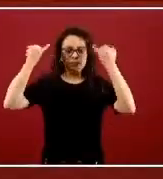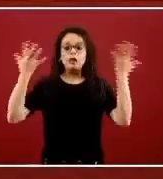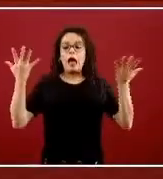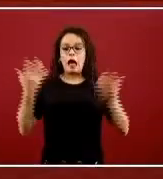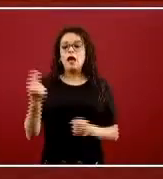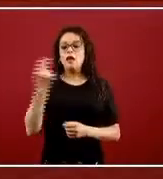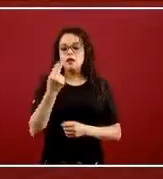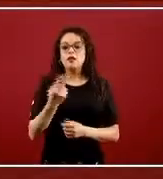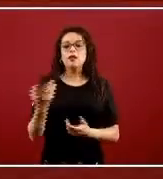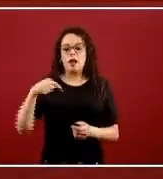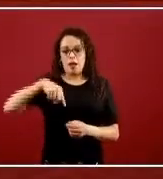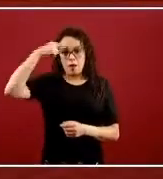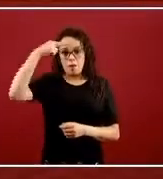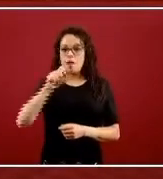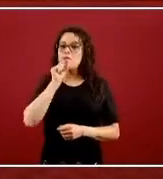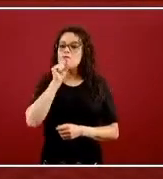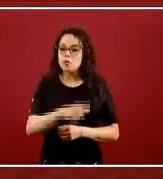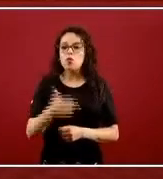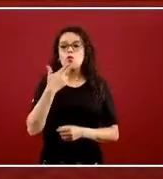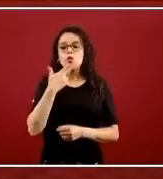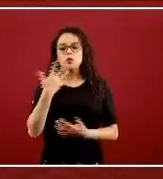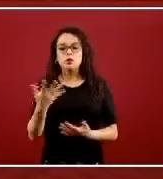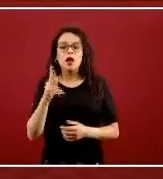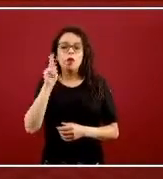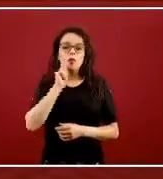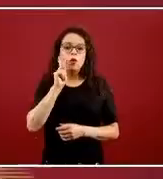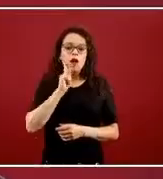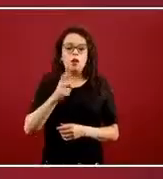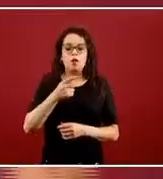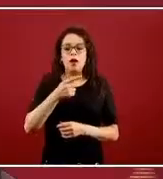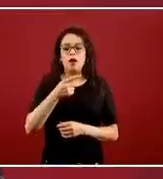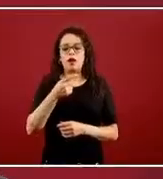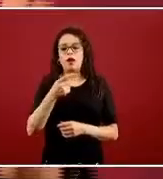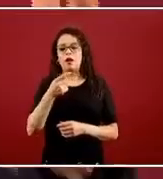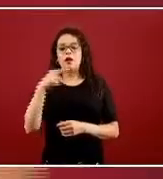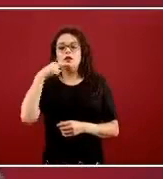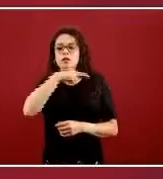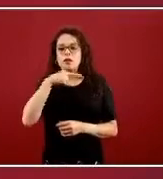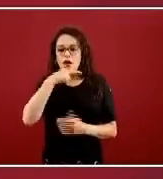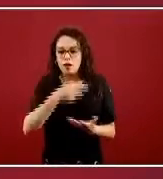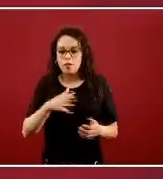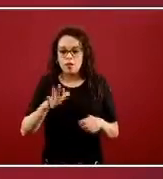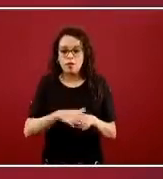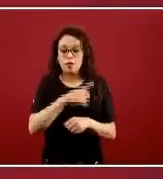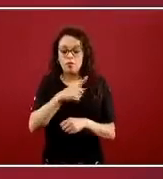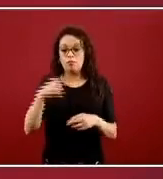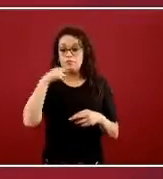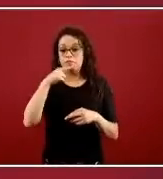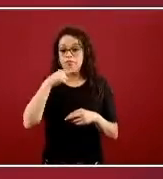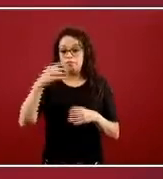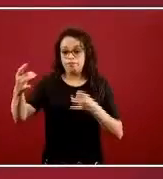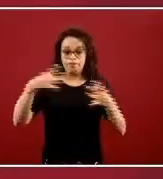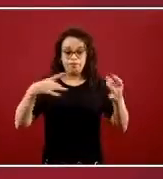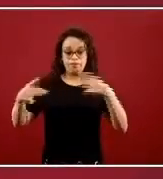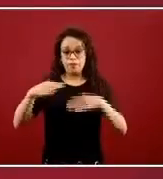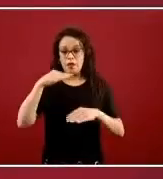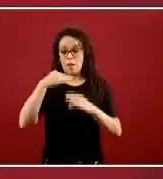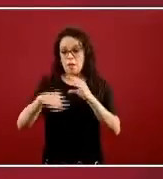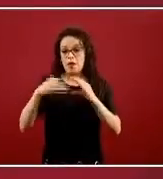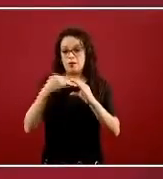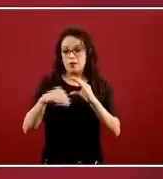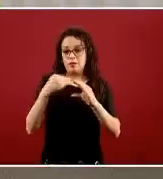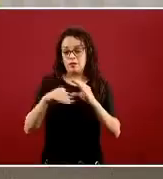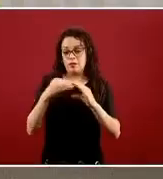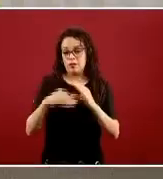usa pruebas rápidas, y hay una enorme oferta, se nos satura nuestros correos electrónicos de compañías